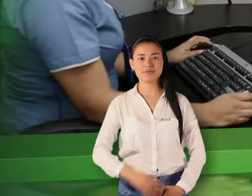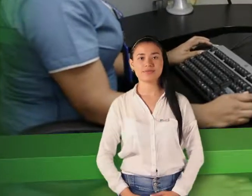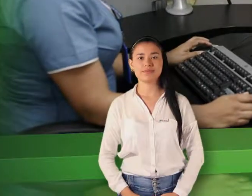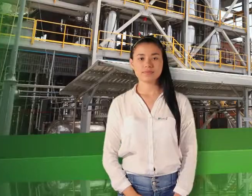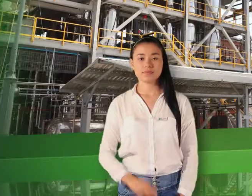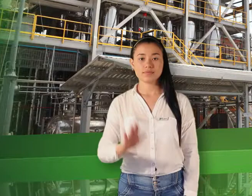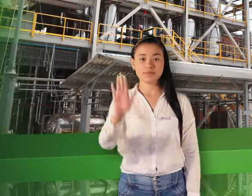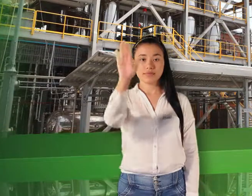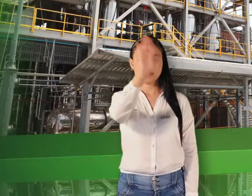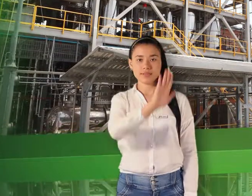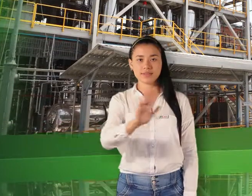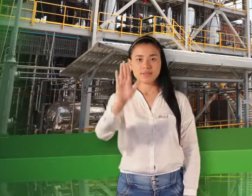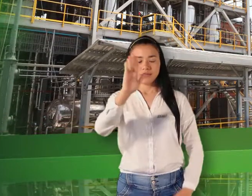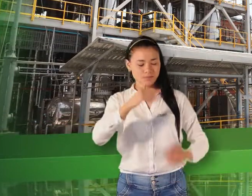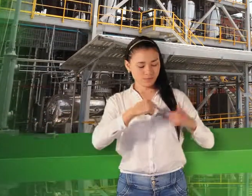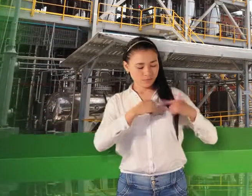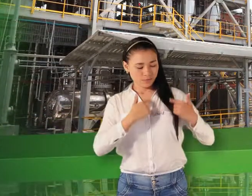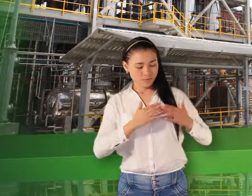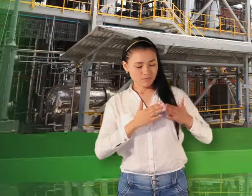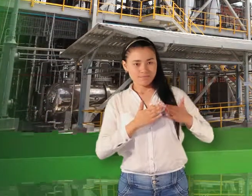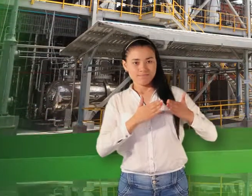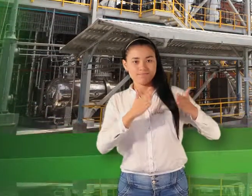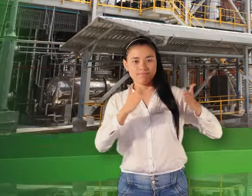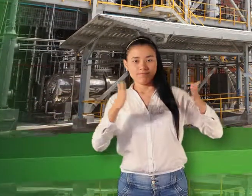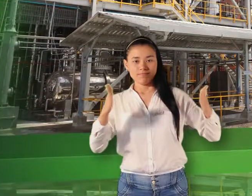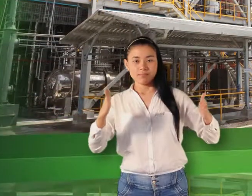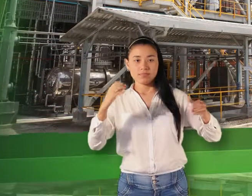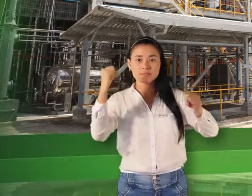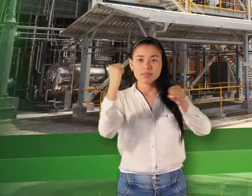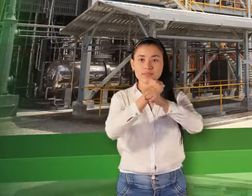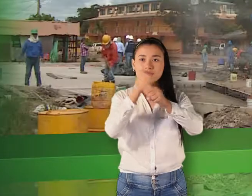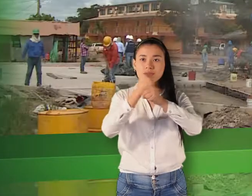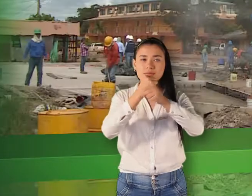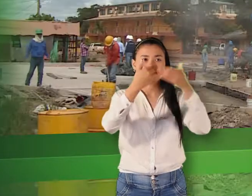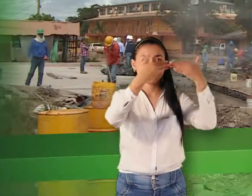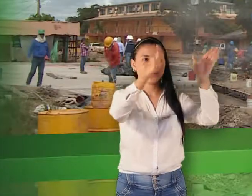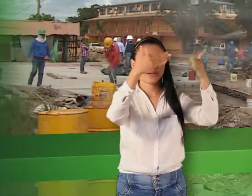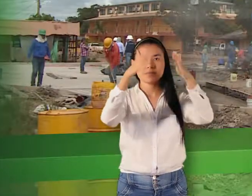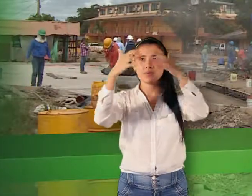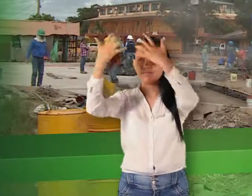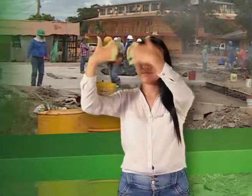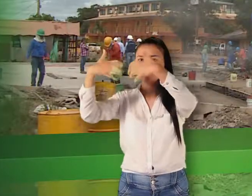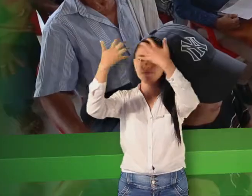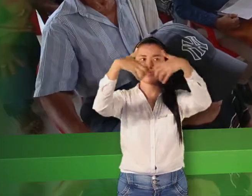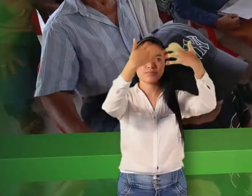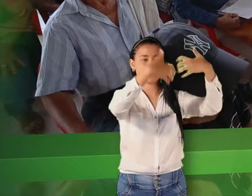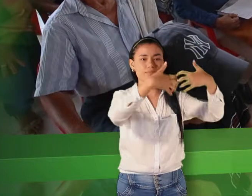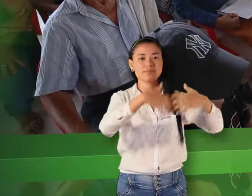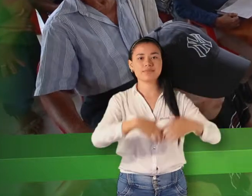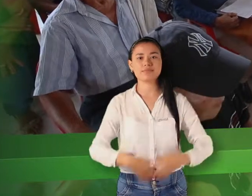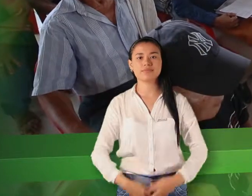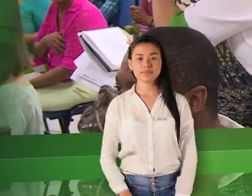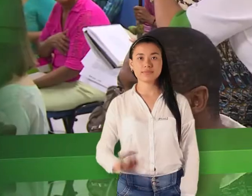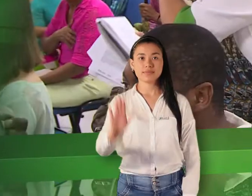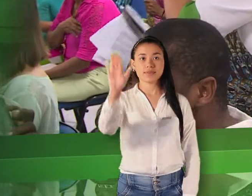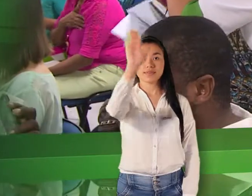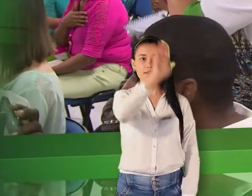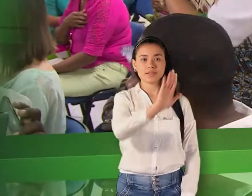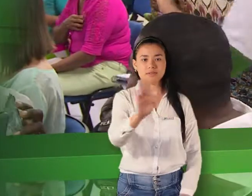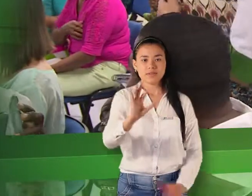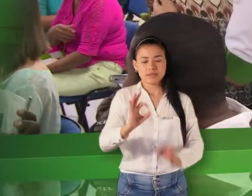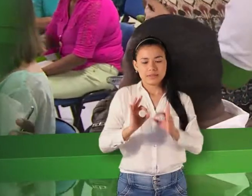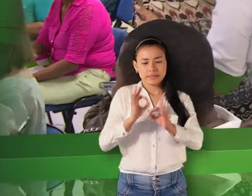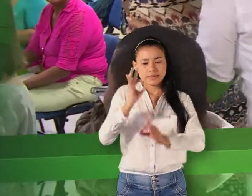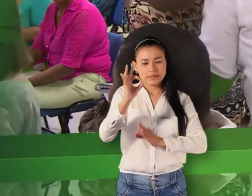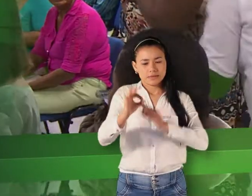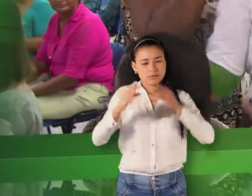todos. Un departamento con más oportunidades laborales, mejores empleos y empleabilidad. Un